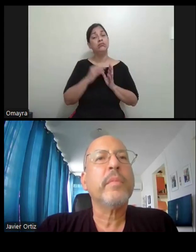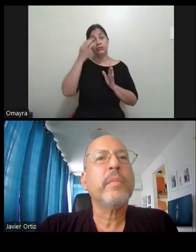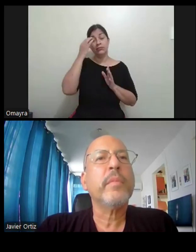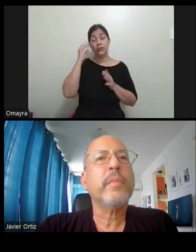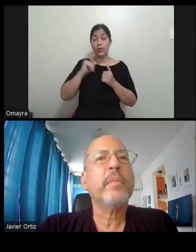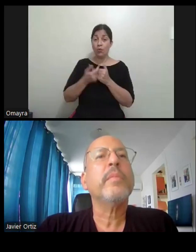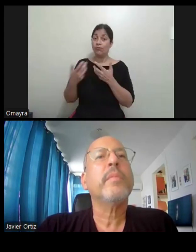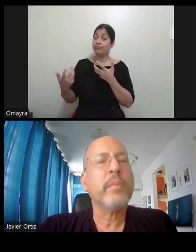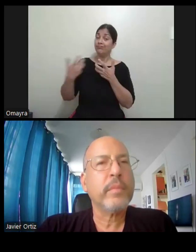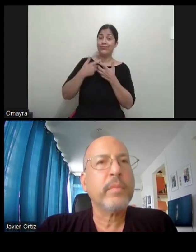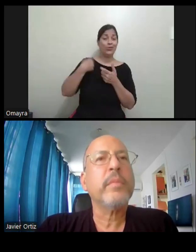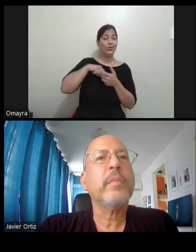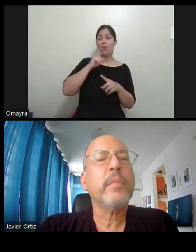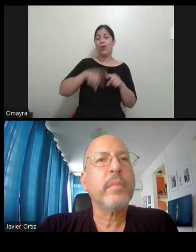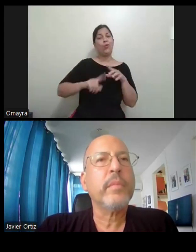¿verdad?, escaparnos.